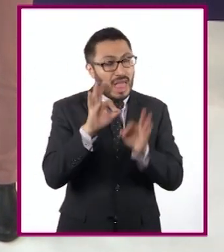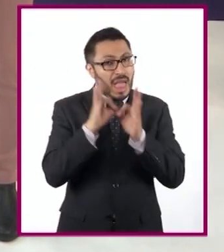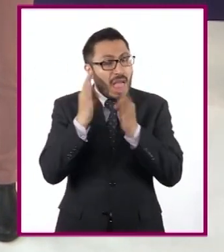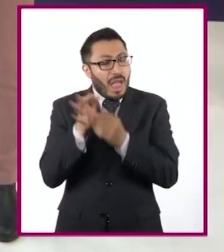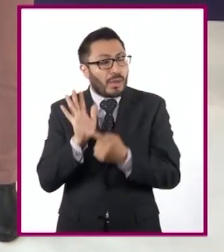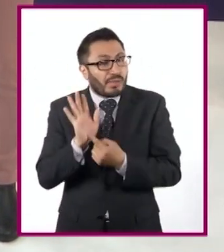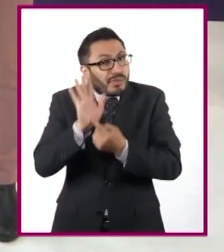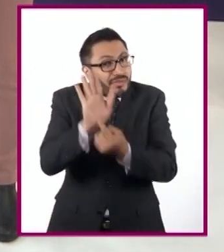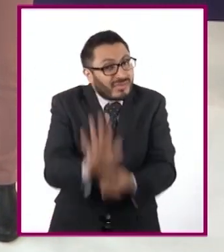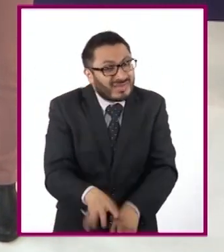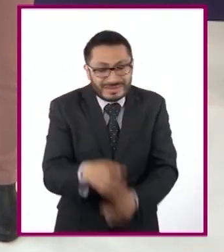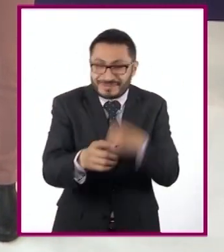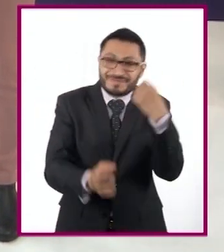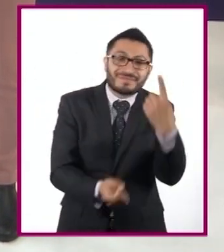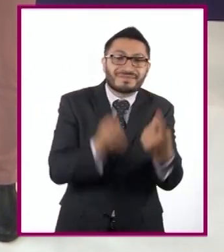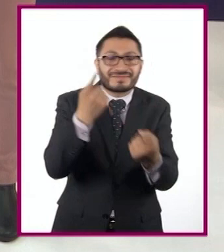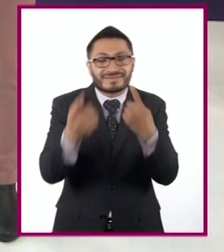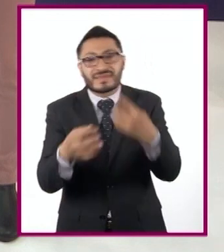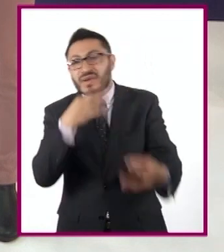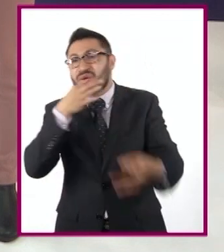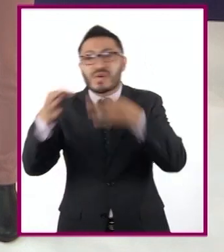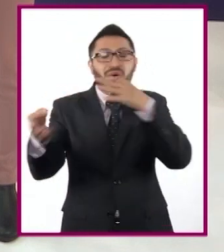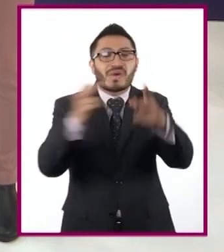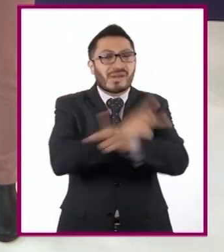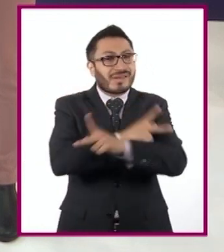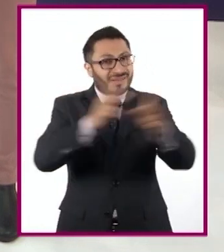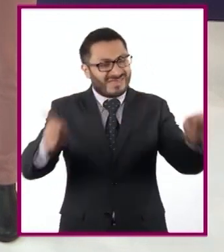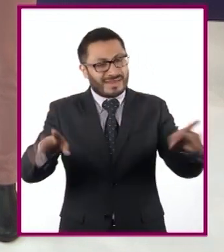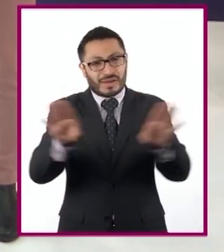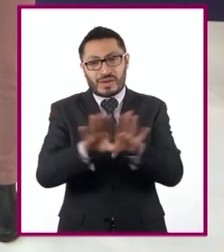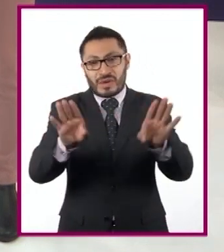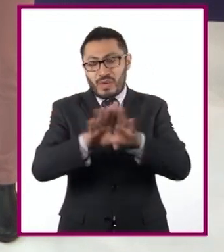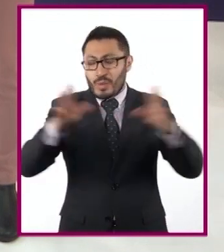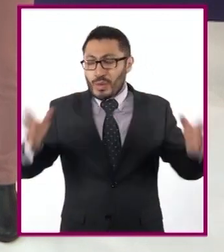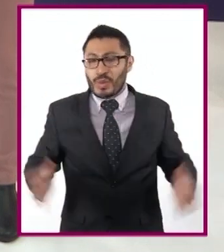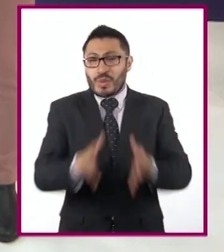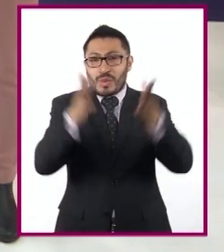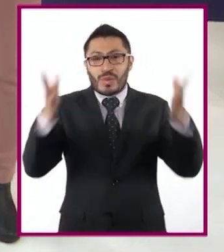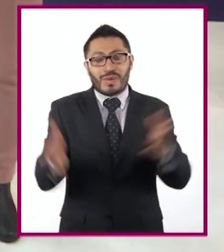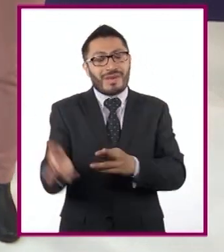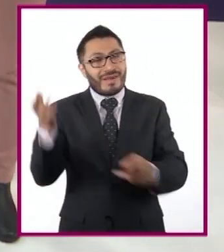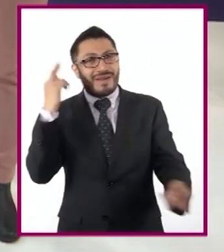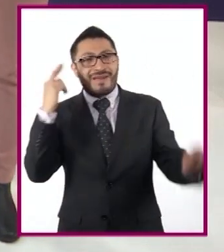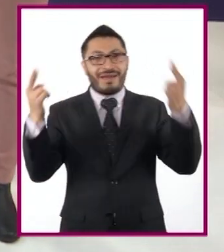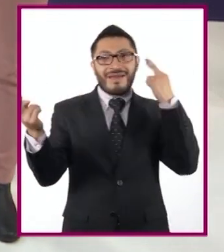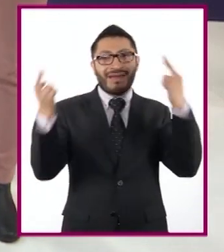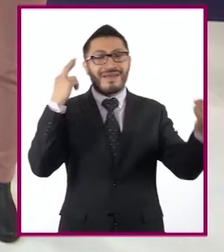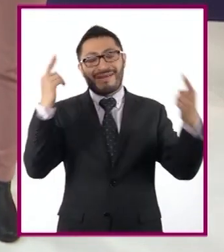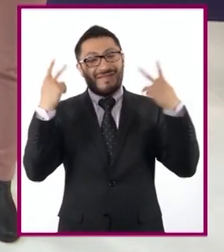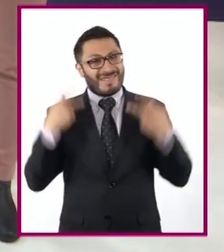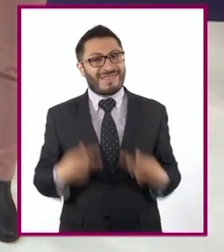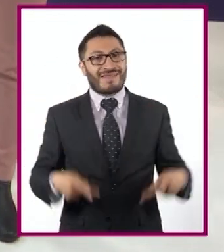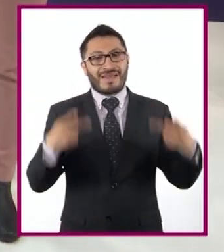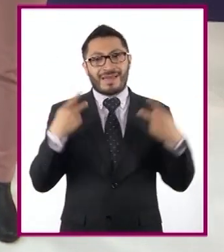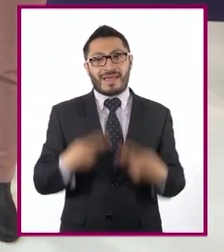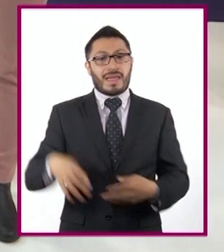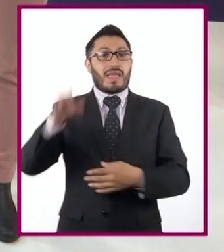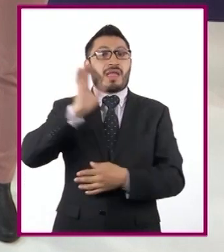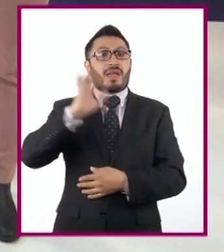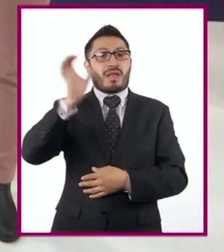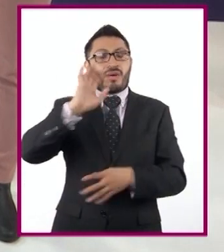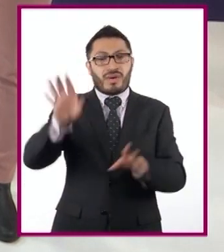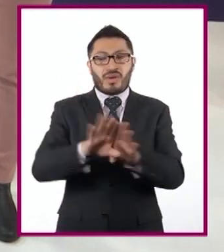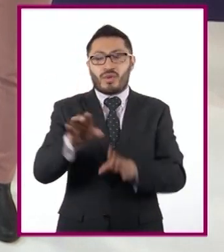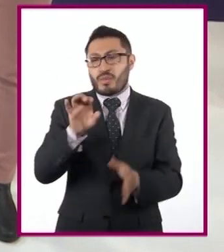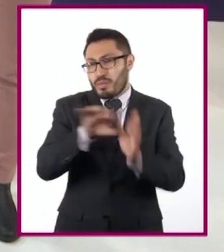figura retórica, en algunos anuncios publicitarios se hace énfasis en los sonidos que emiten las personas cuando toman